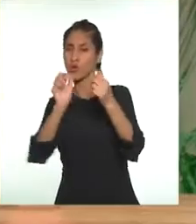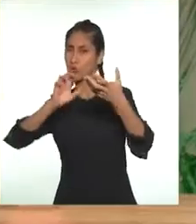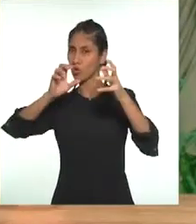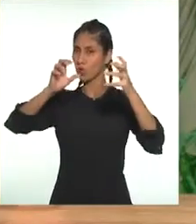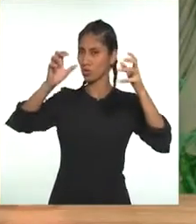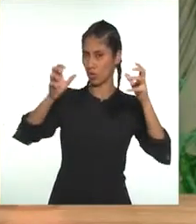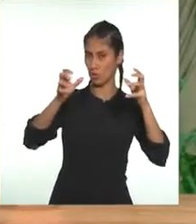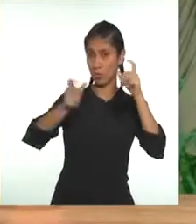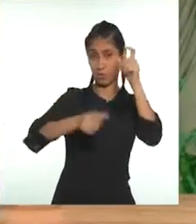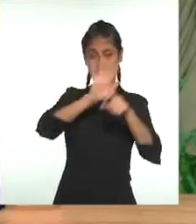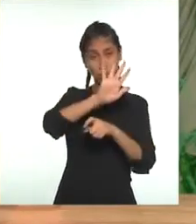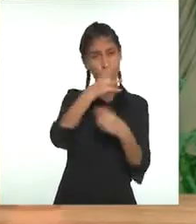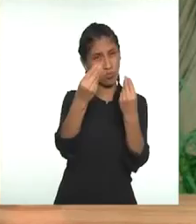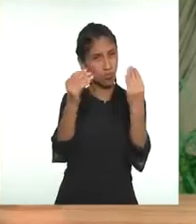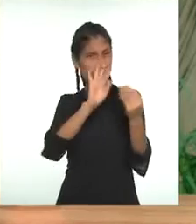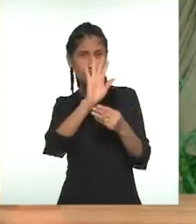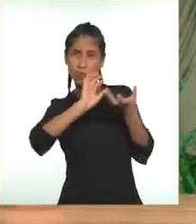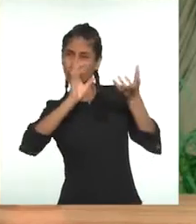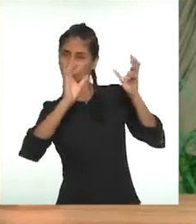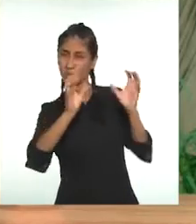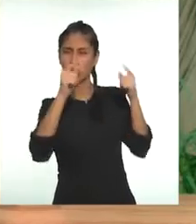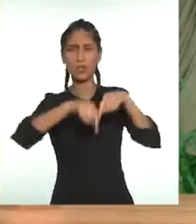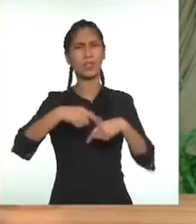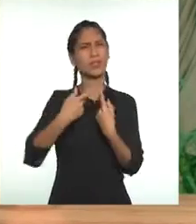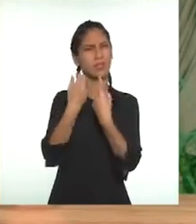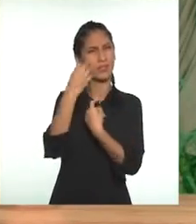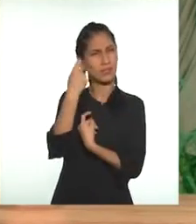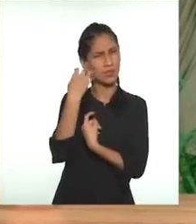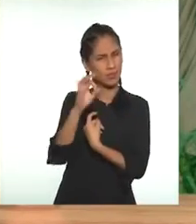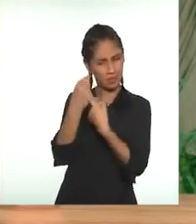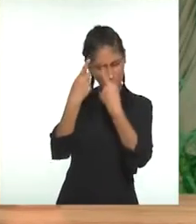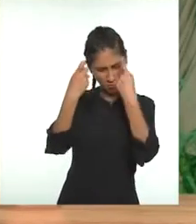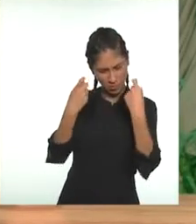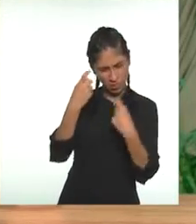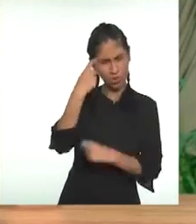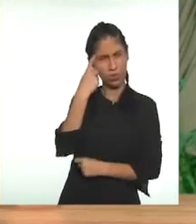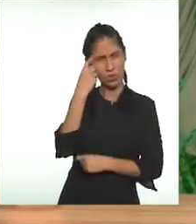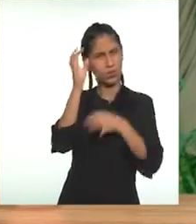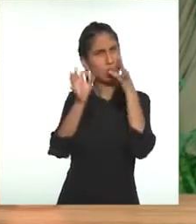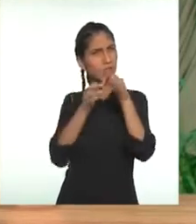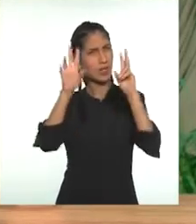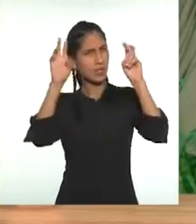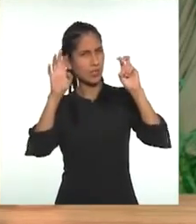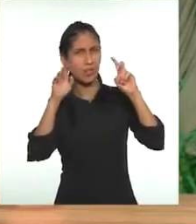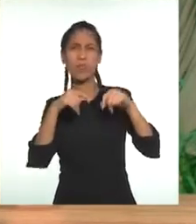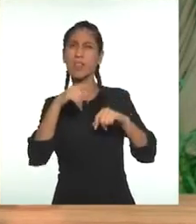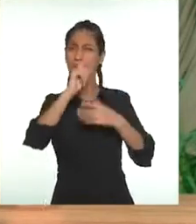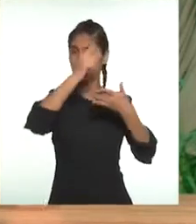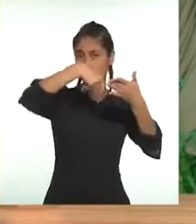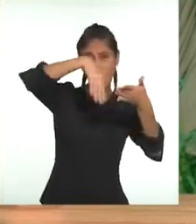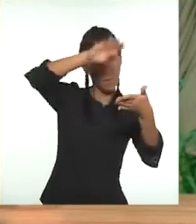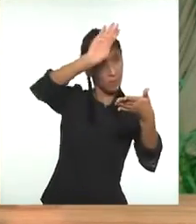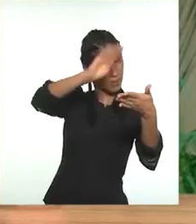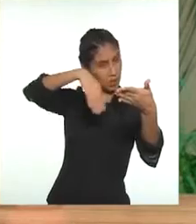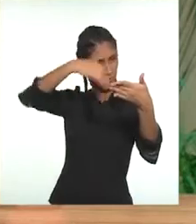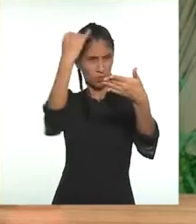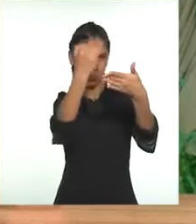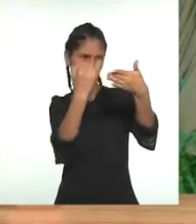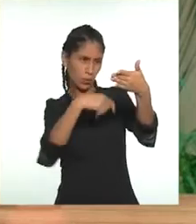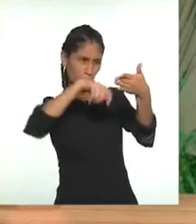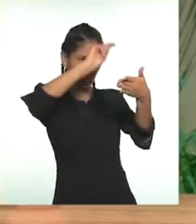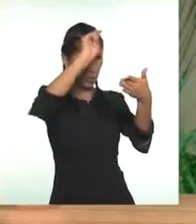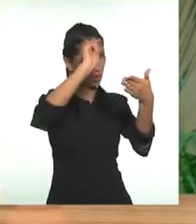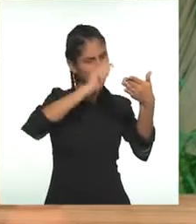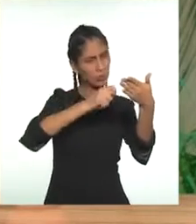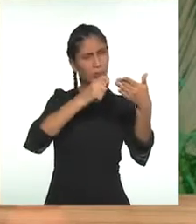humanidad. Siempre me he preguntado por qué cuando hablamos de pintores, escultores, músicos o escritores, los nombres que se nos